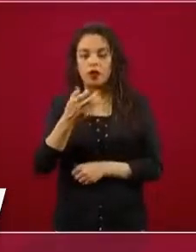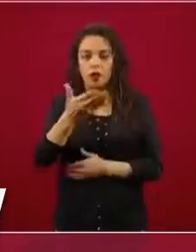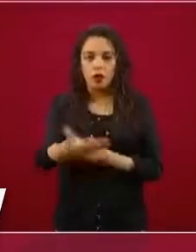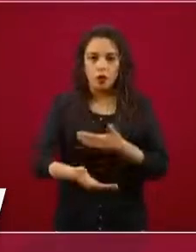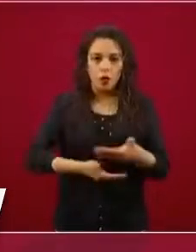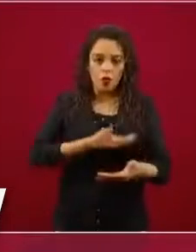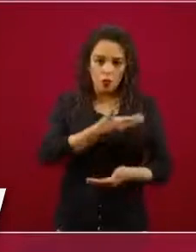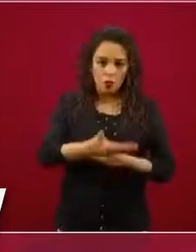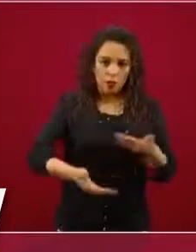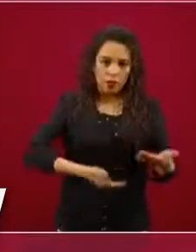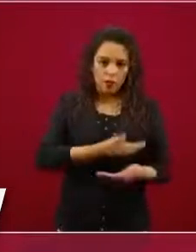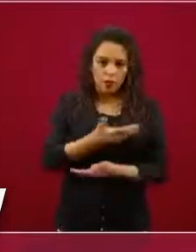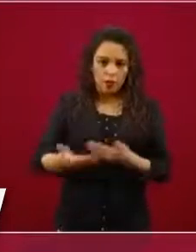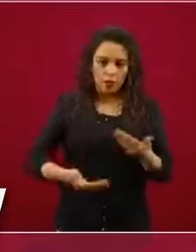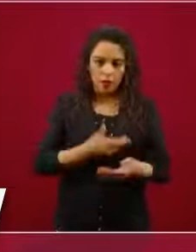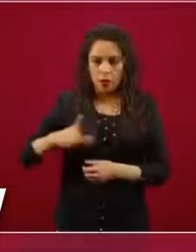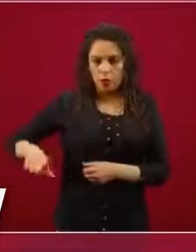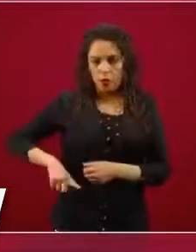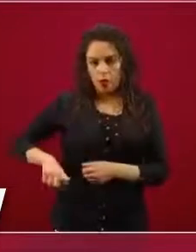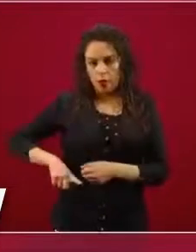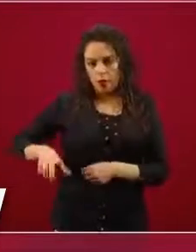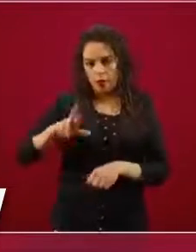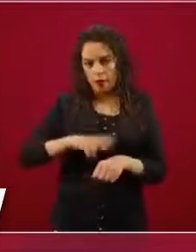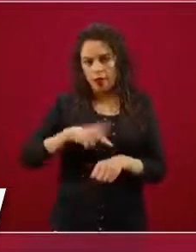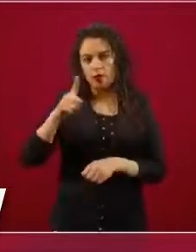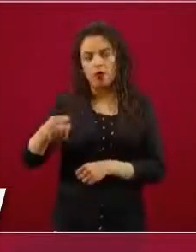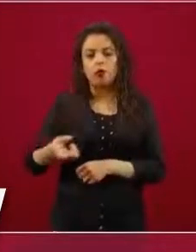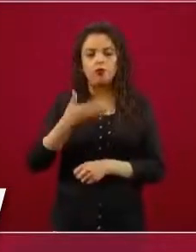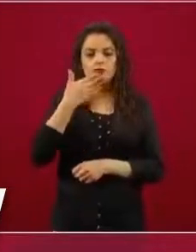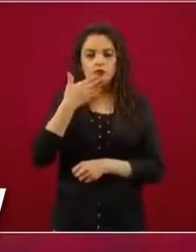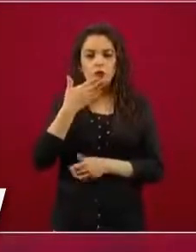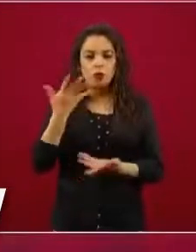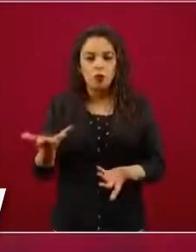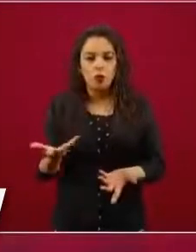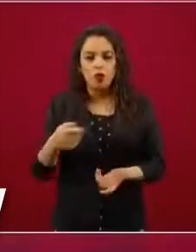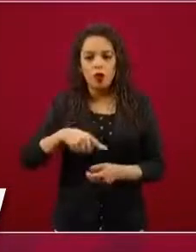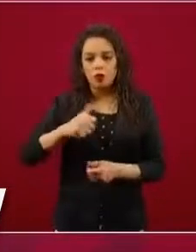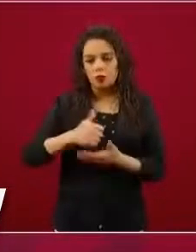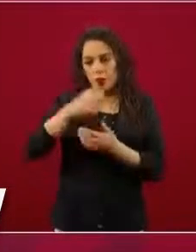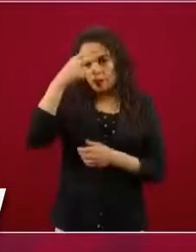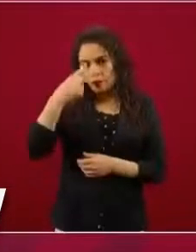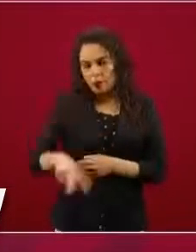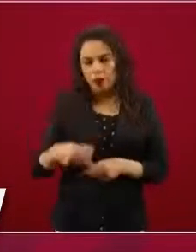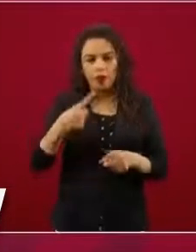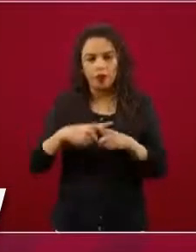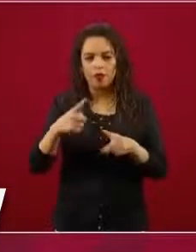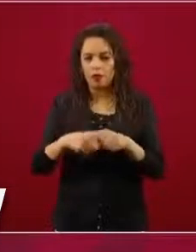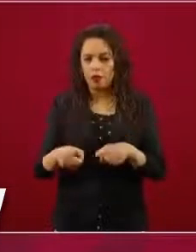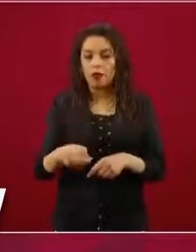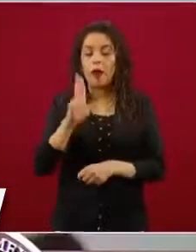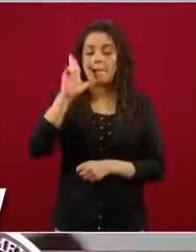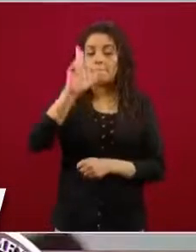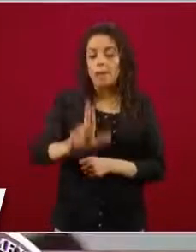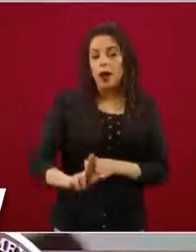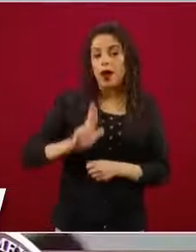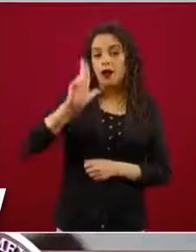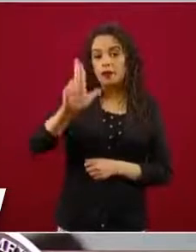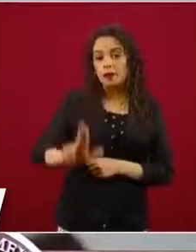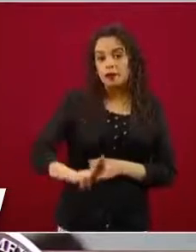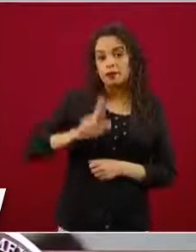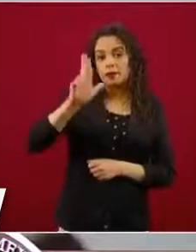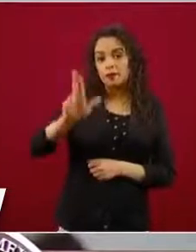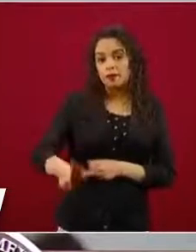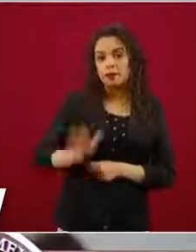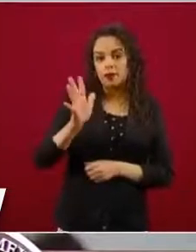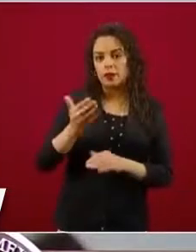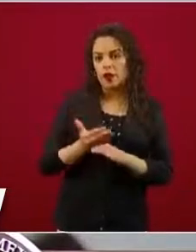la gobernadora de Sonora y la jefa de gobierno de la Ciudad de México, esta información los martes. Así lo convinimos en una muy